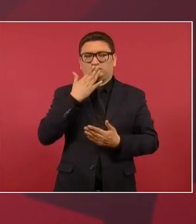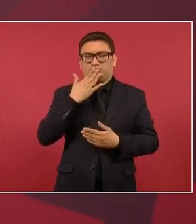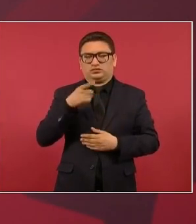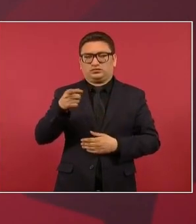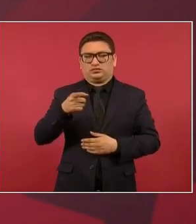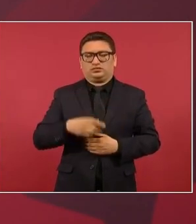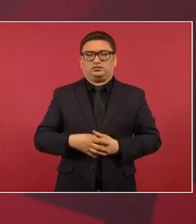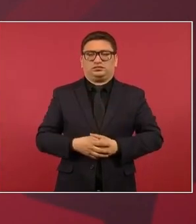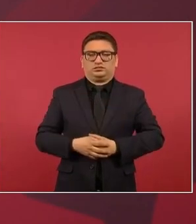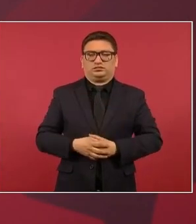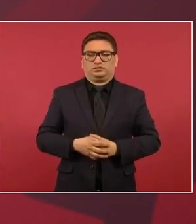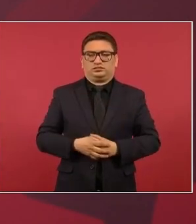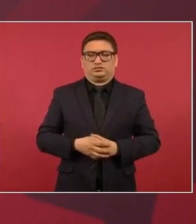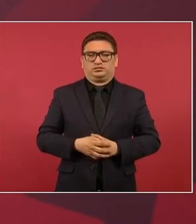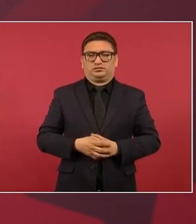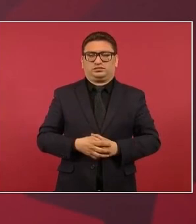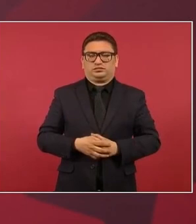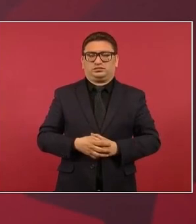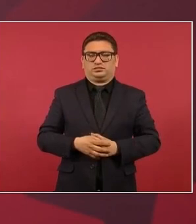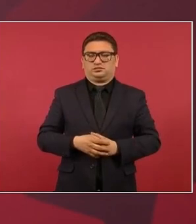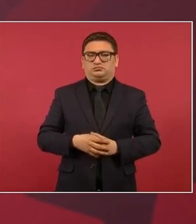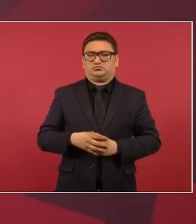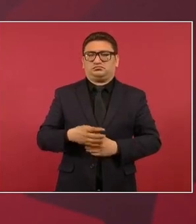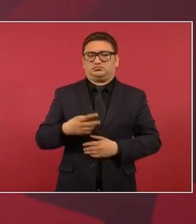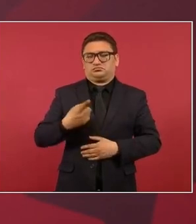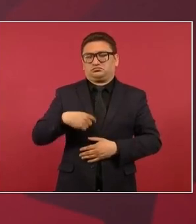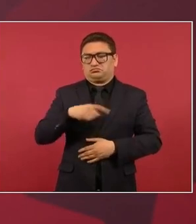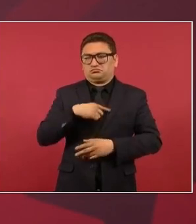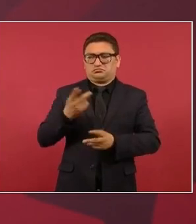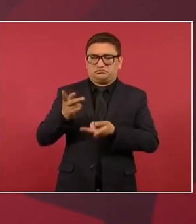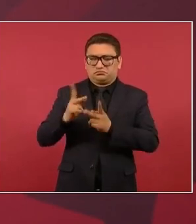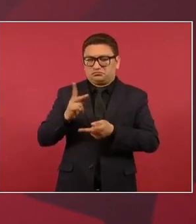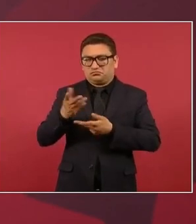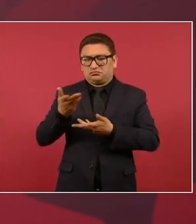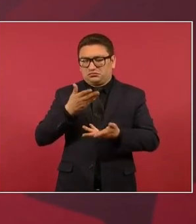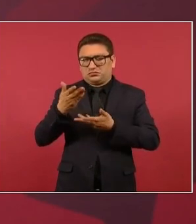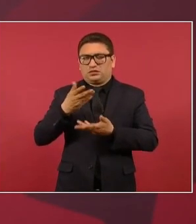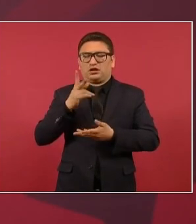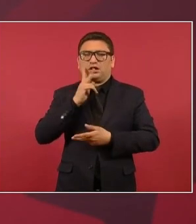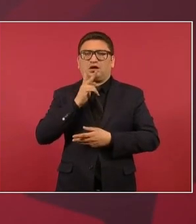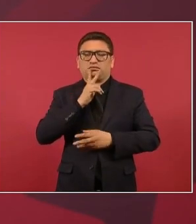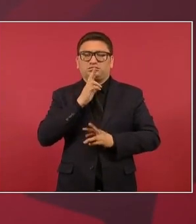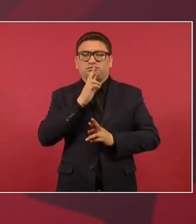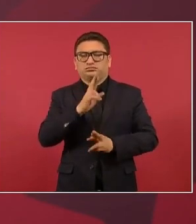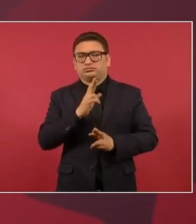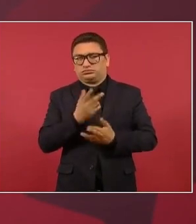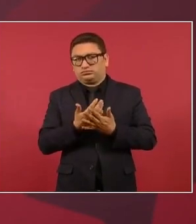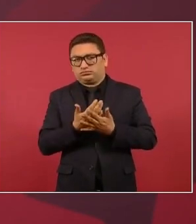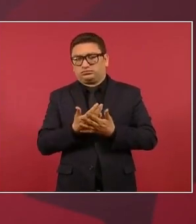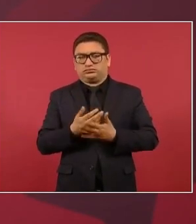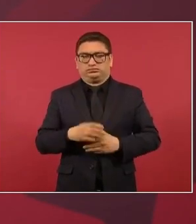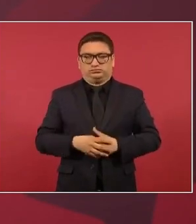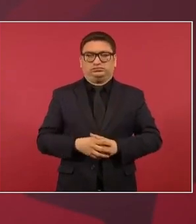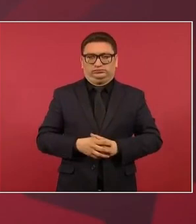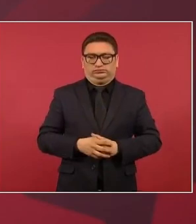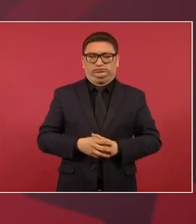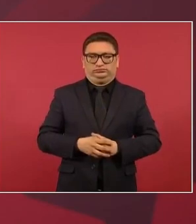Y quedamos, bueno, en resolver esto de